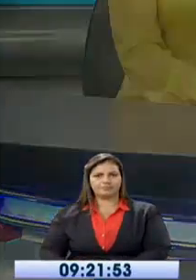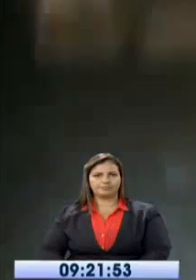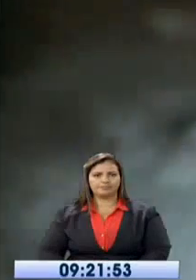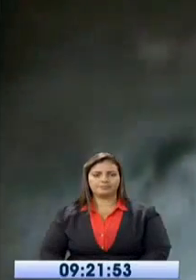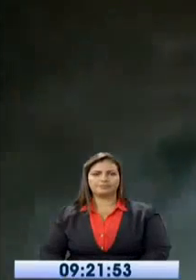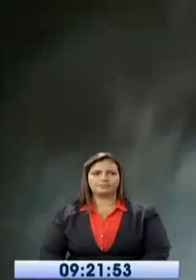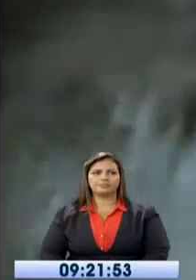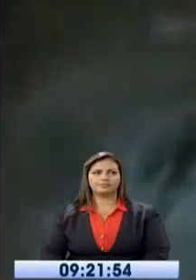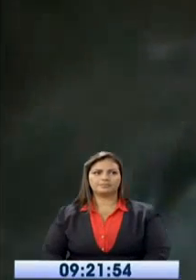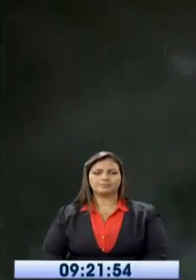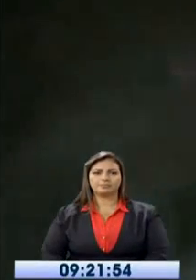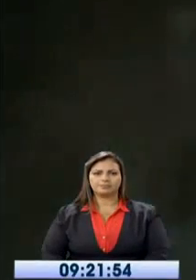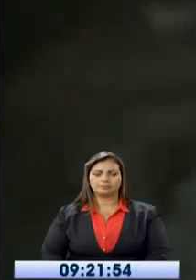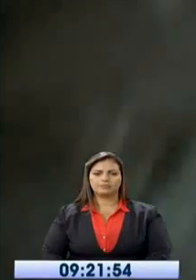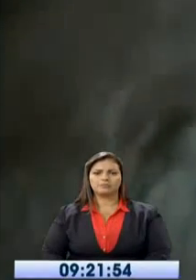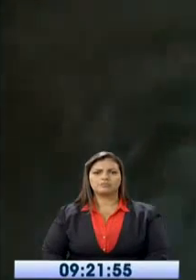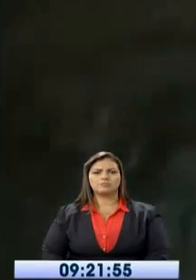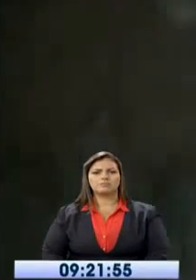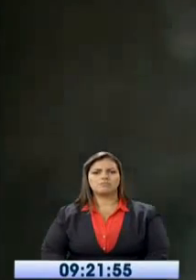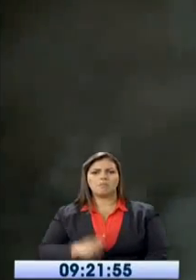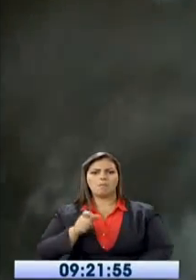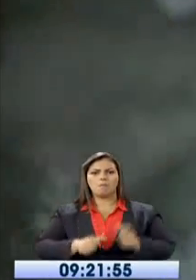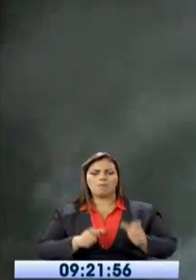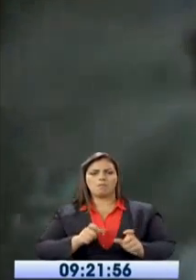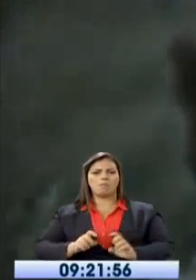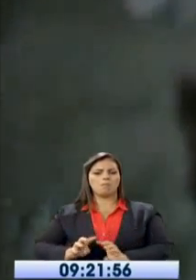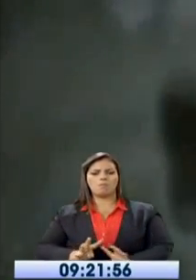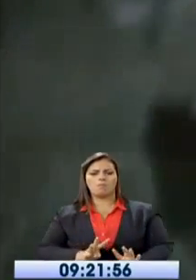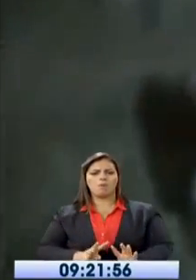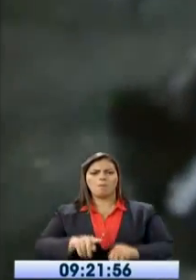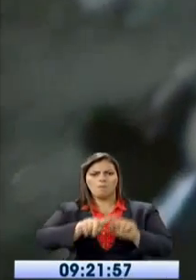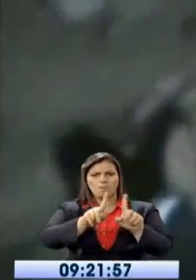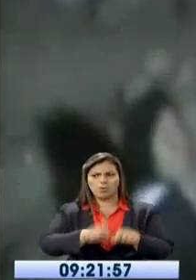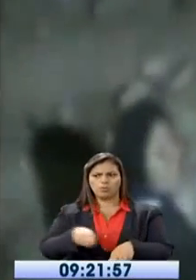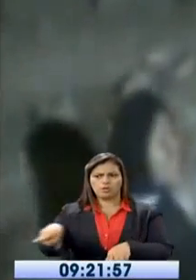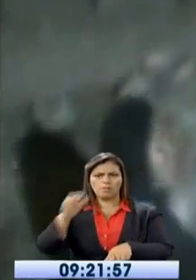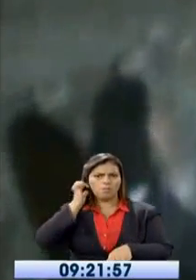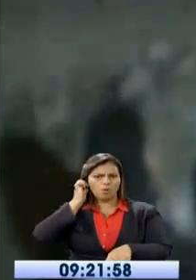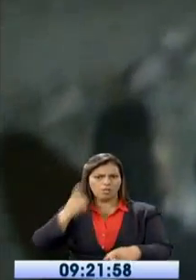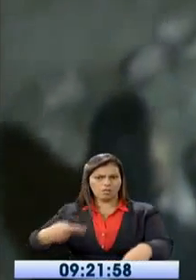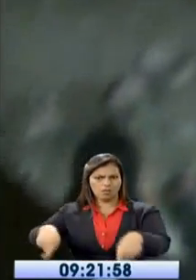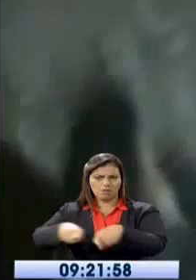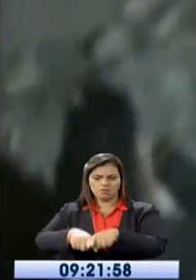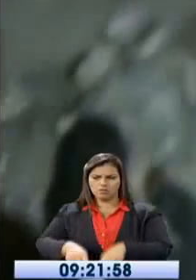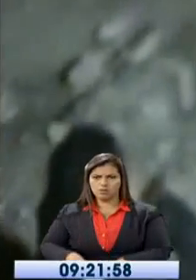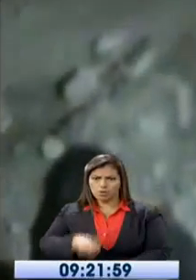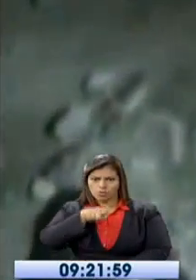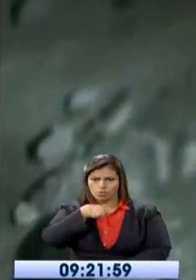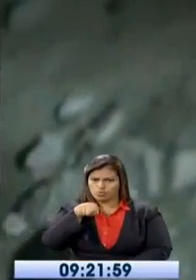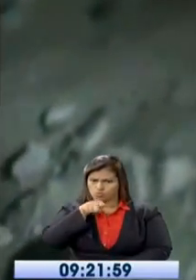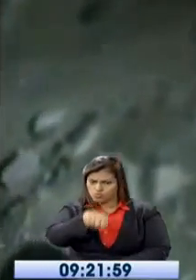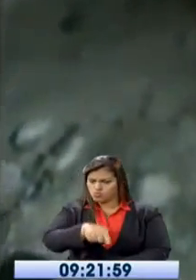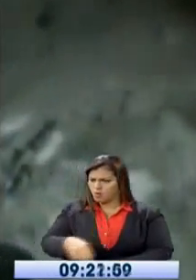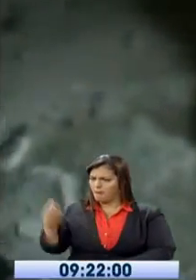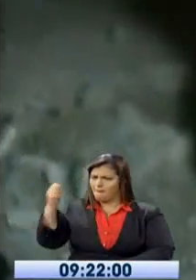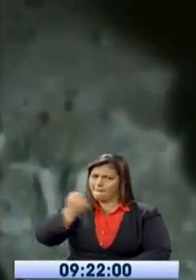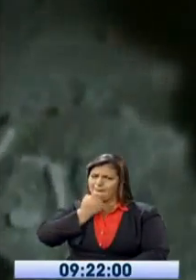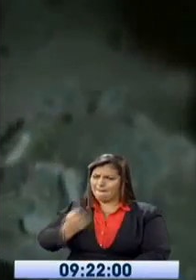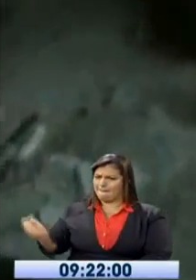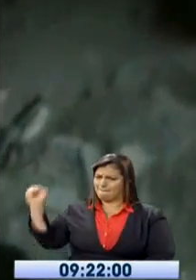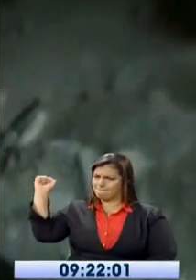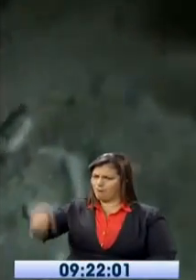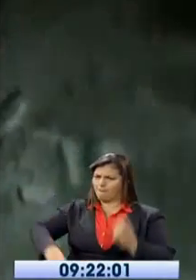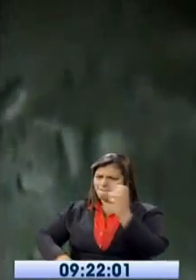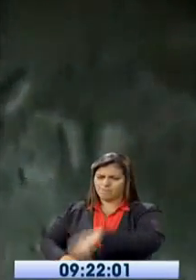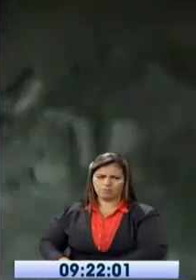¿Qué está haciendo con la señorita? ¿Cómo que se ha caído? Si tú lo has botado. Negaba haberla atacado a pesar de tener una piedra en la